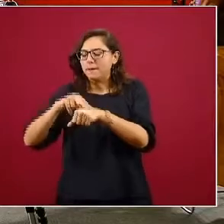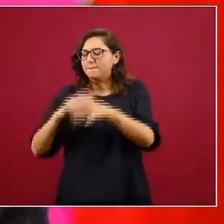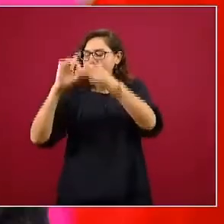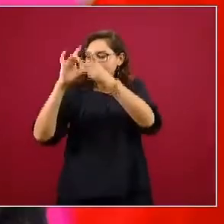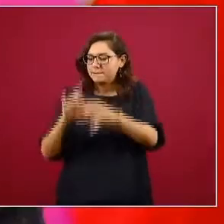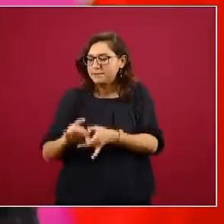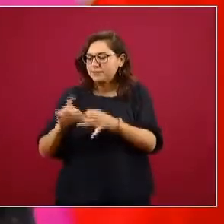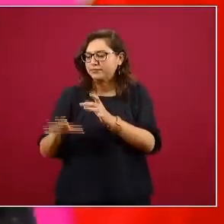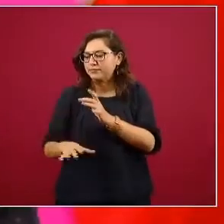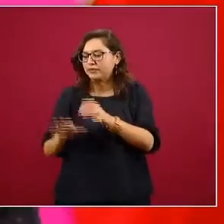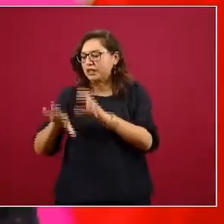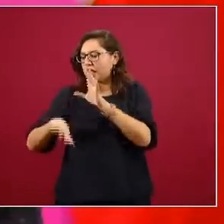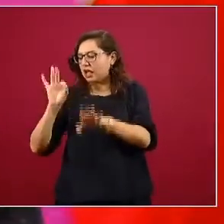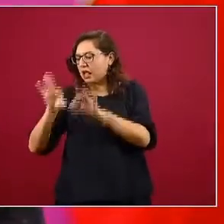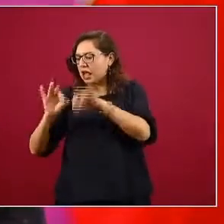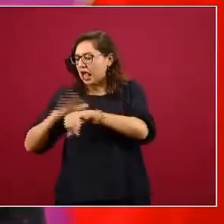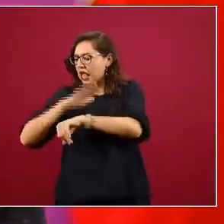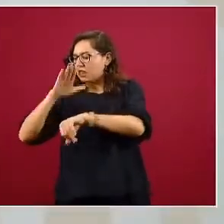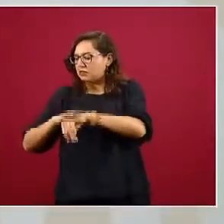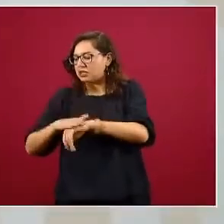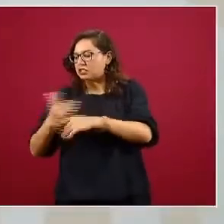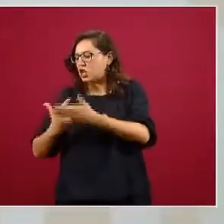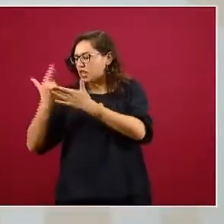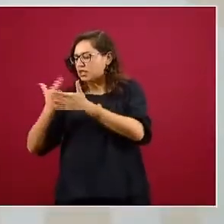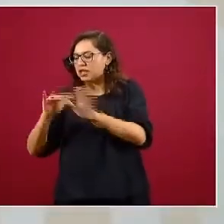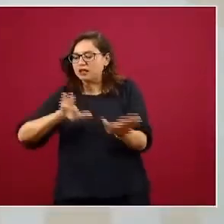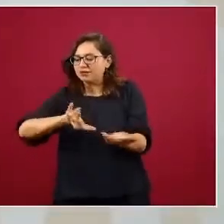de selección ni de las bases de datos,